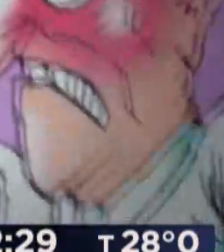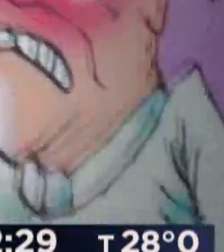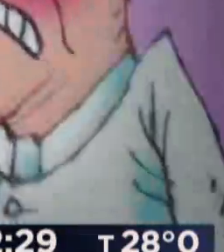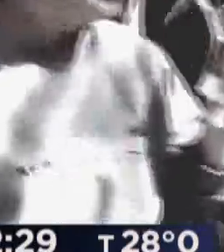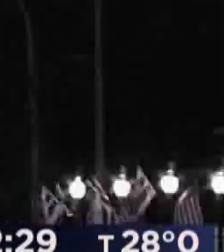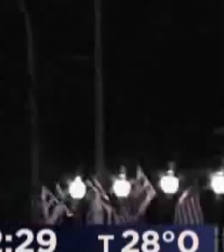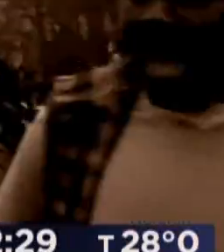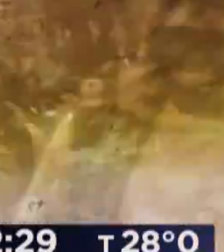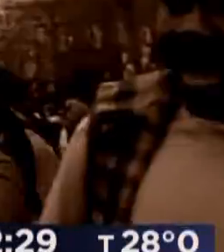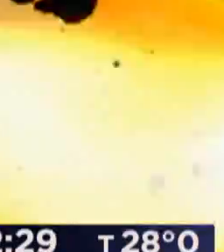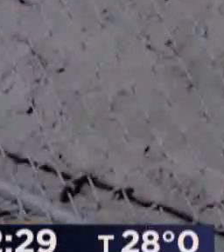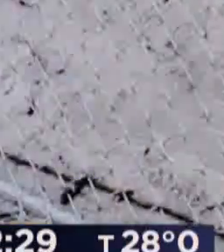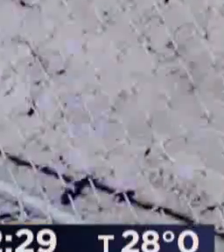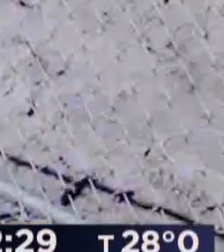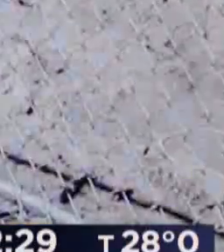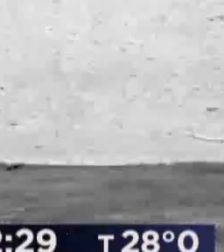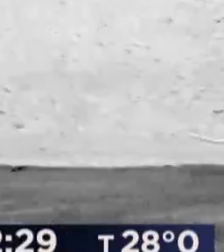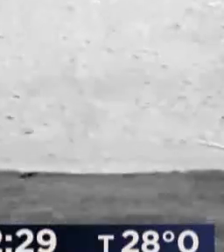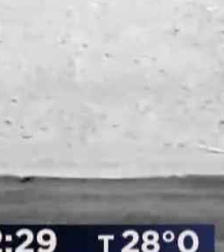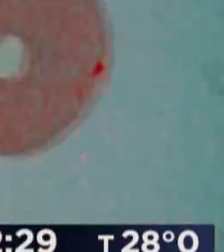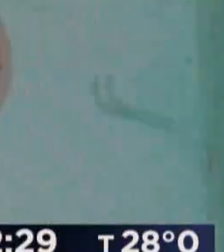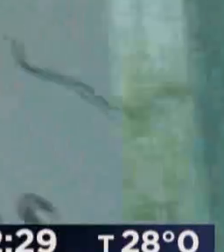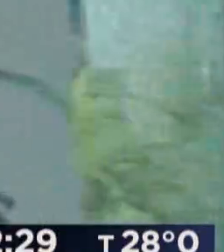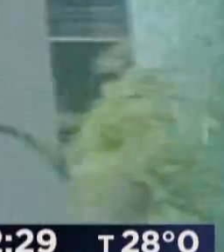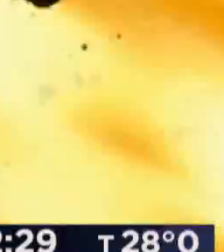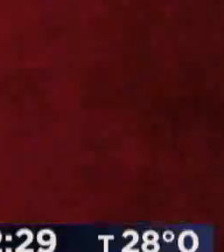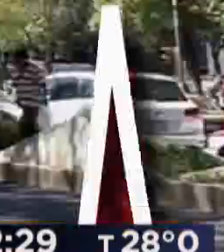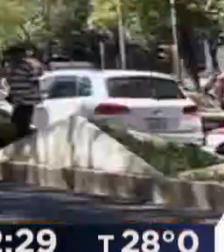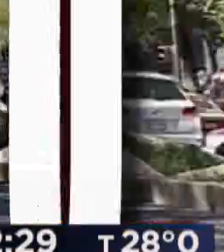La sociedad norteamericana no es Trump.